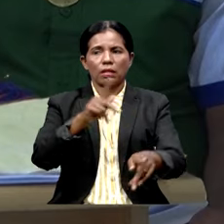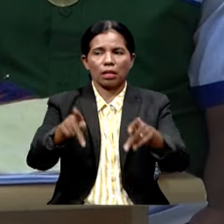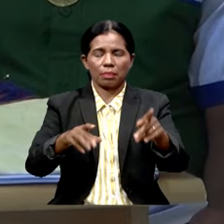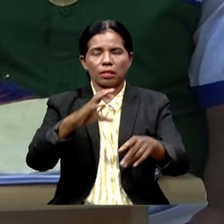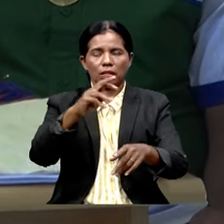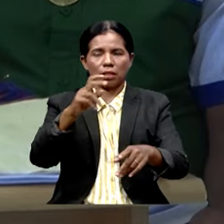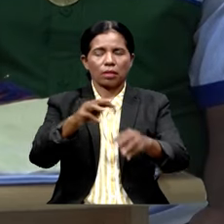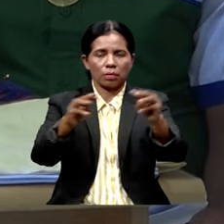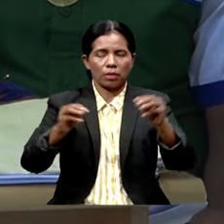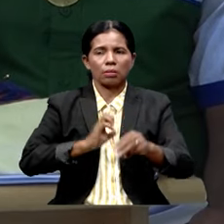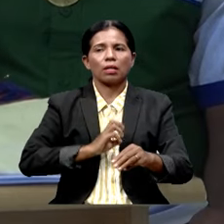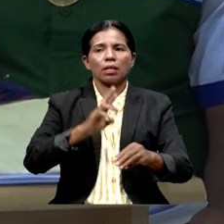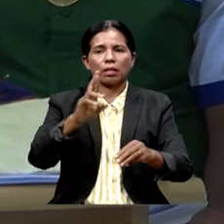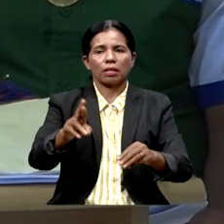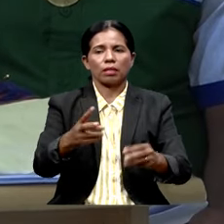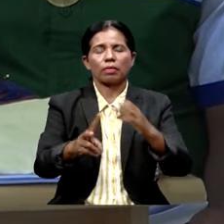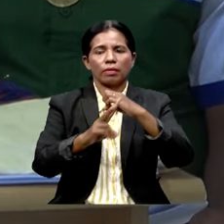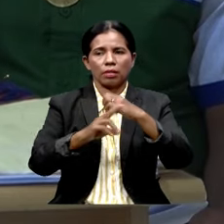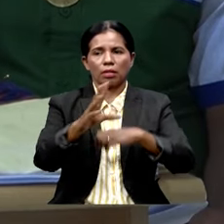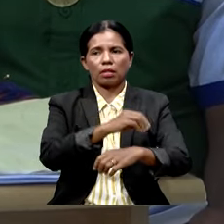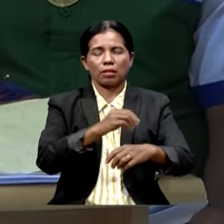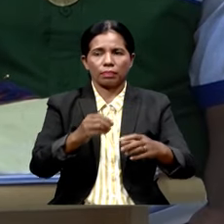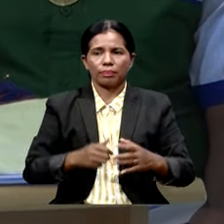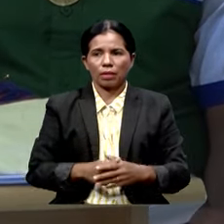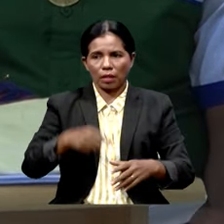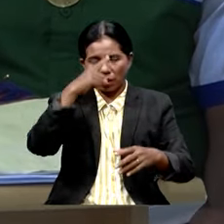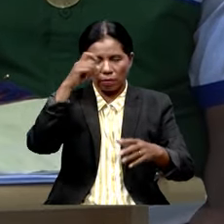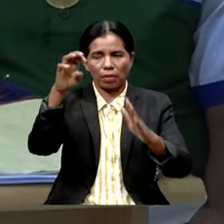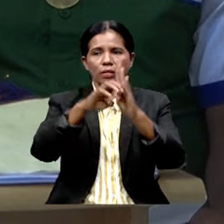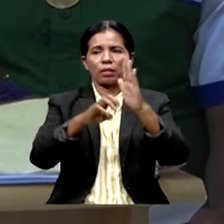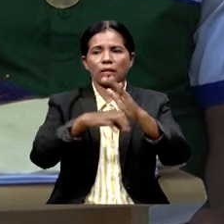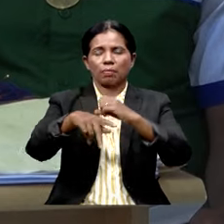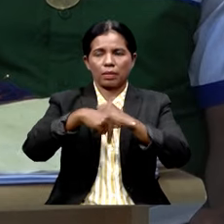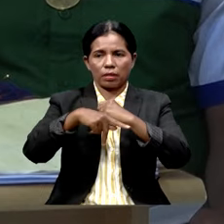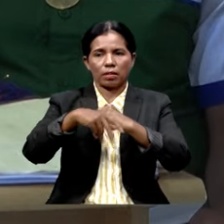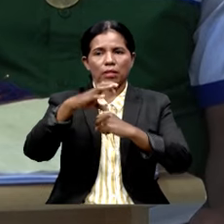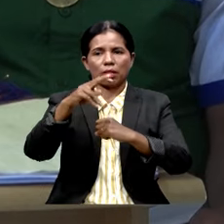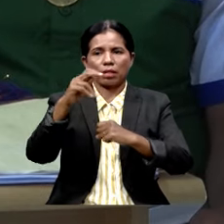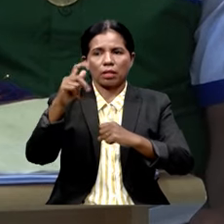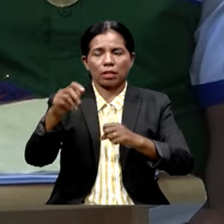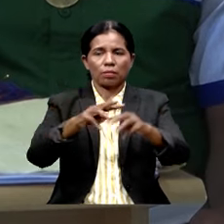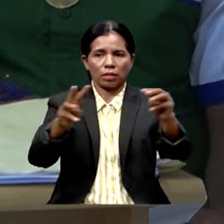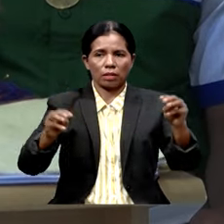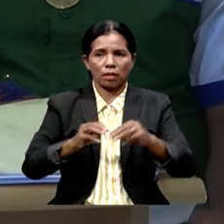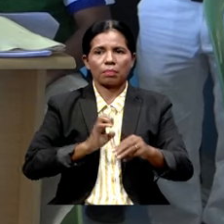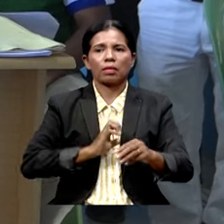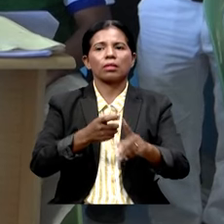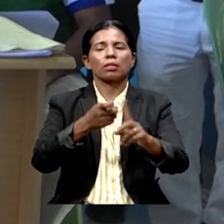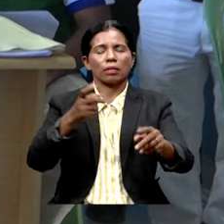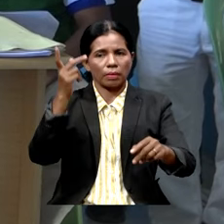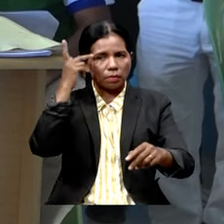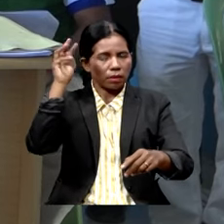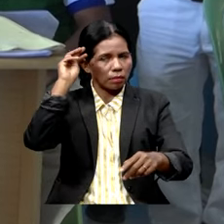CNRT Município Hermera, sai viral en redes sociales. También estrutura partido CNRT Município Hermera, cuyo primer